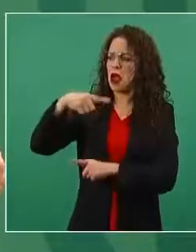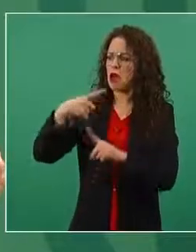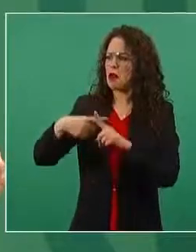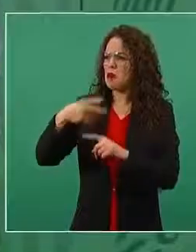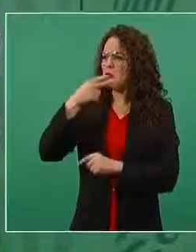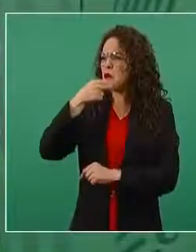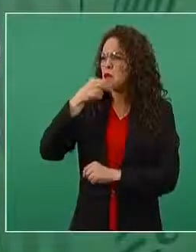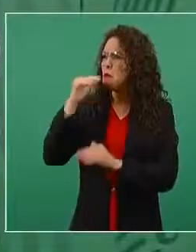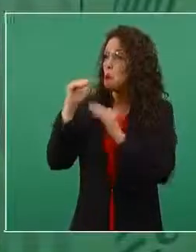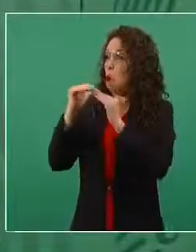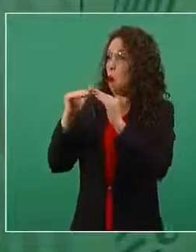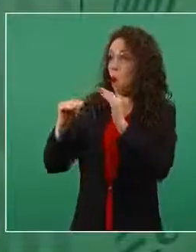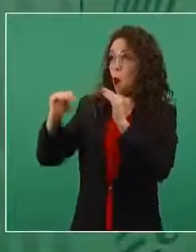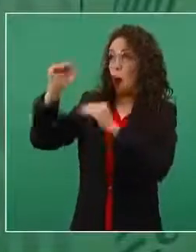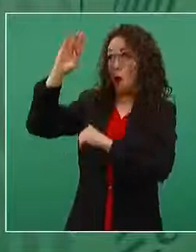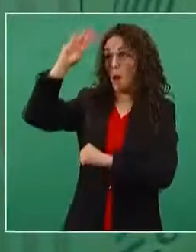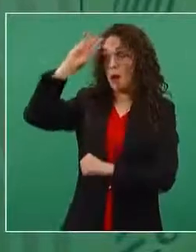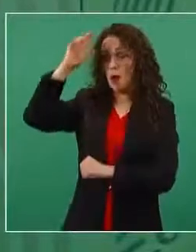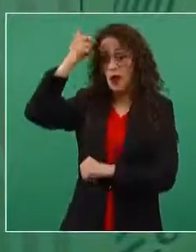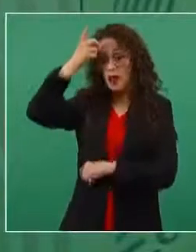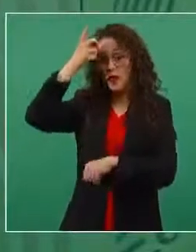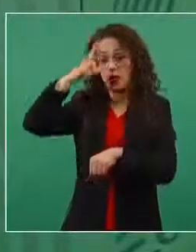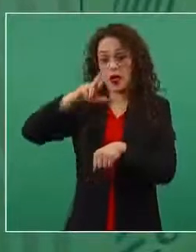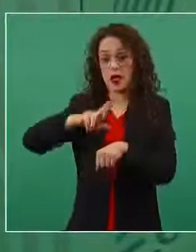más alto del